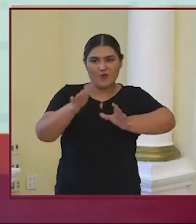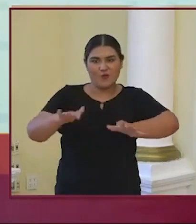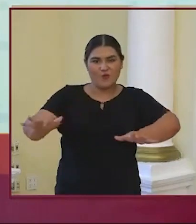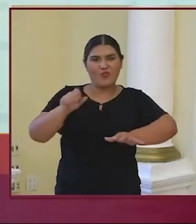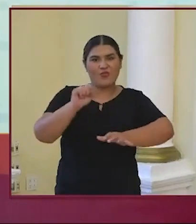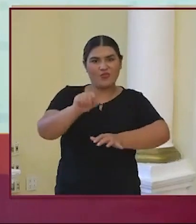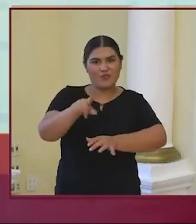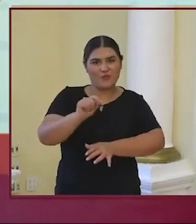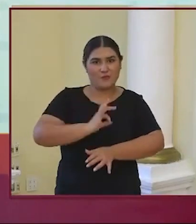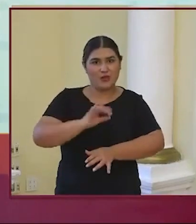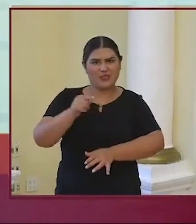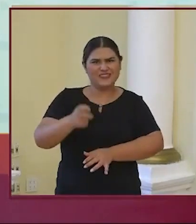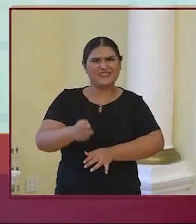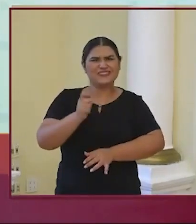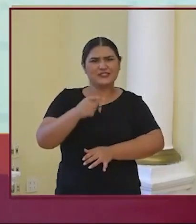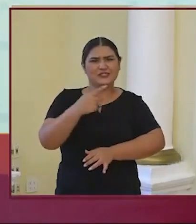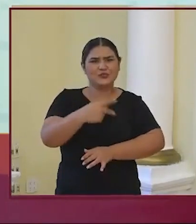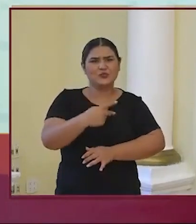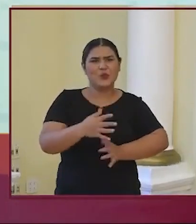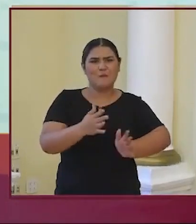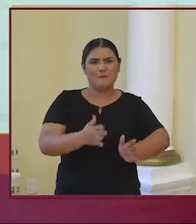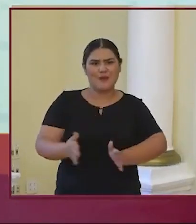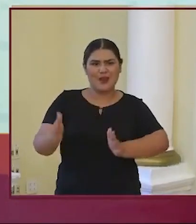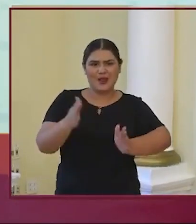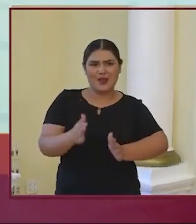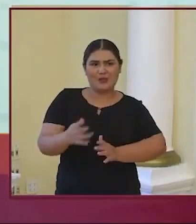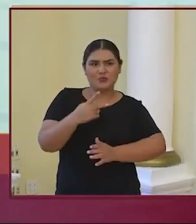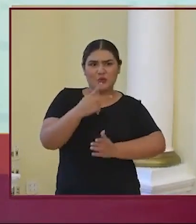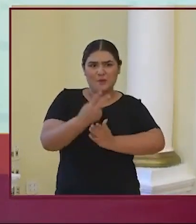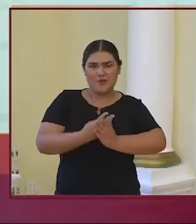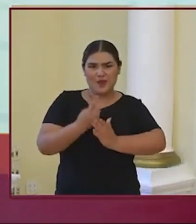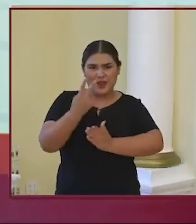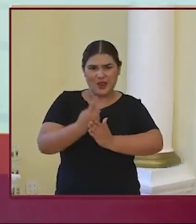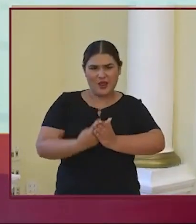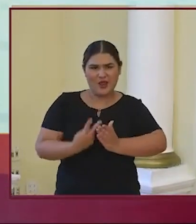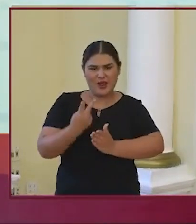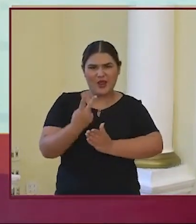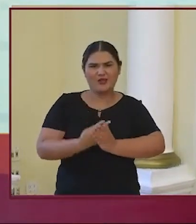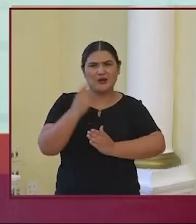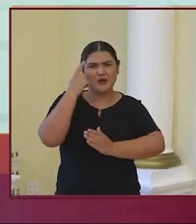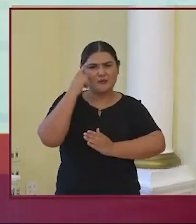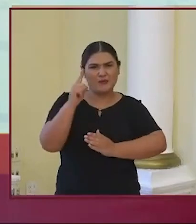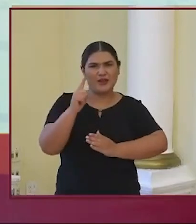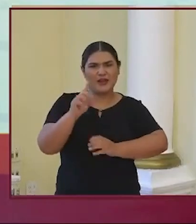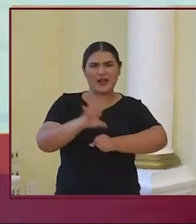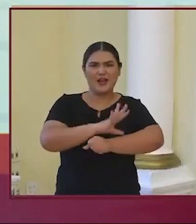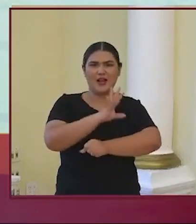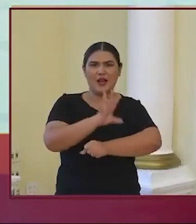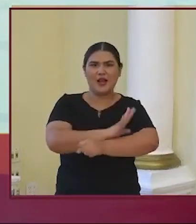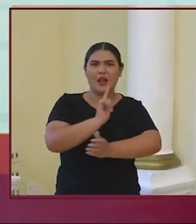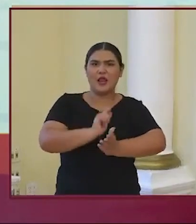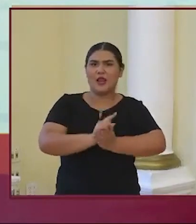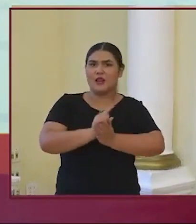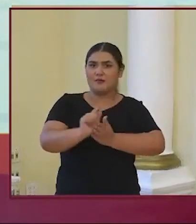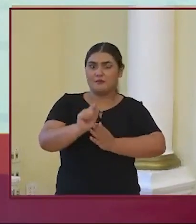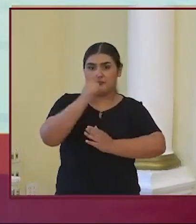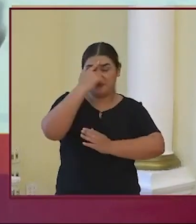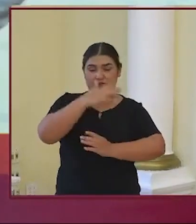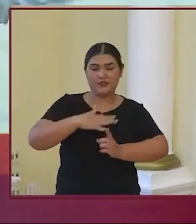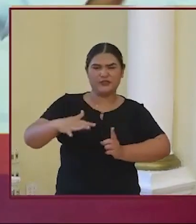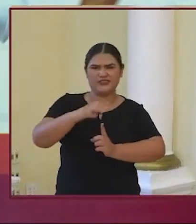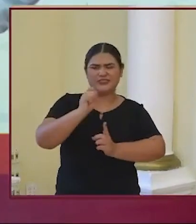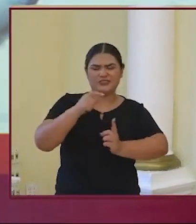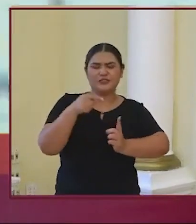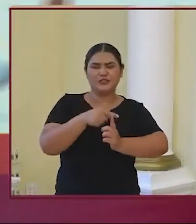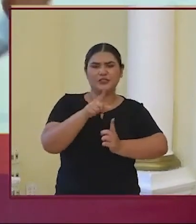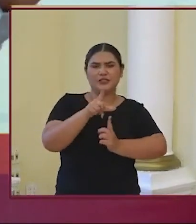este, de esa vertiente del plan sonora de energía limpia. Esta es una vertiente, la de litio.